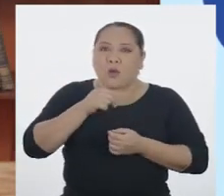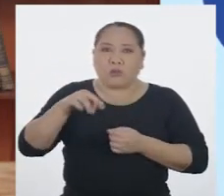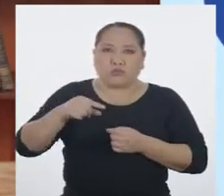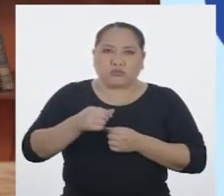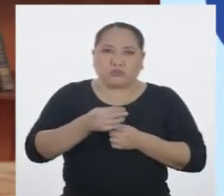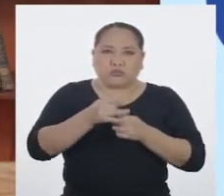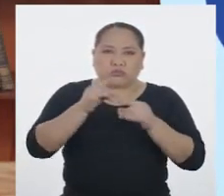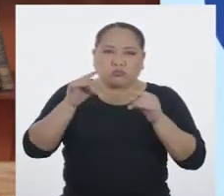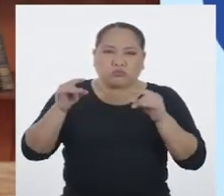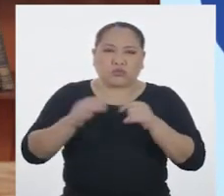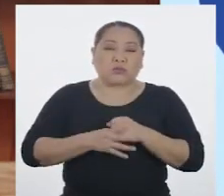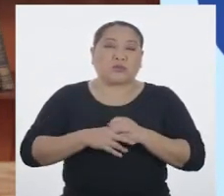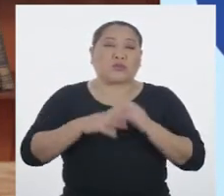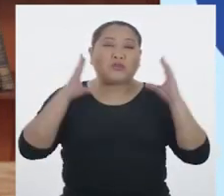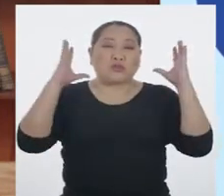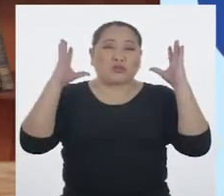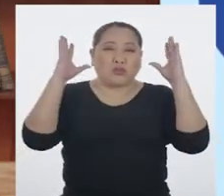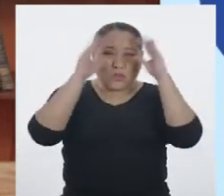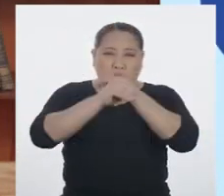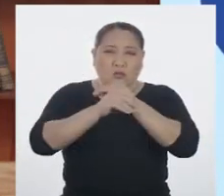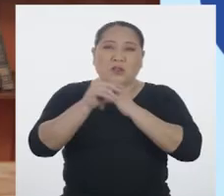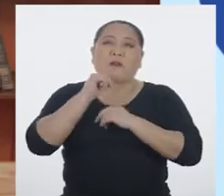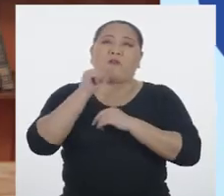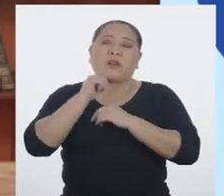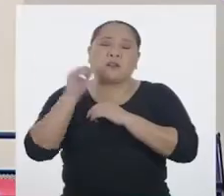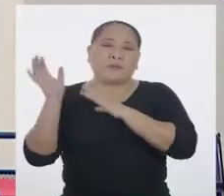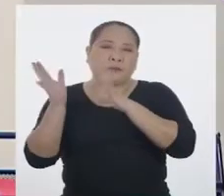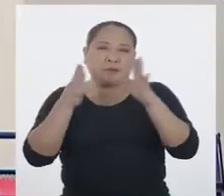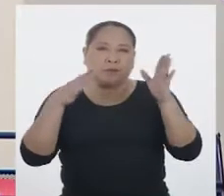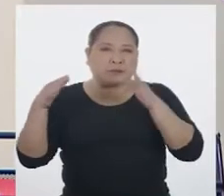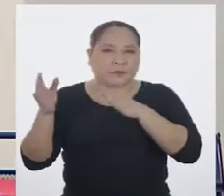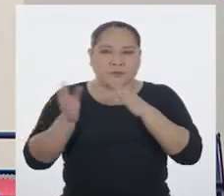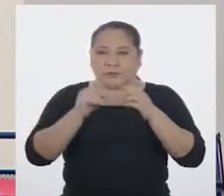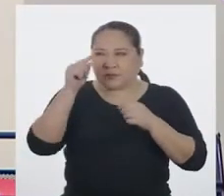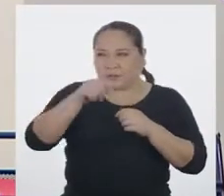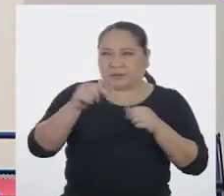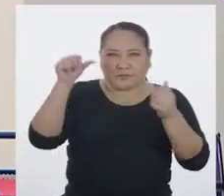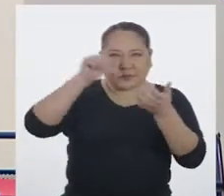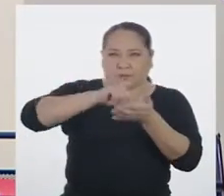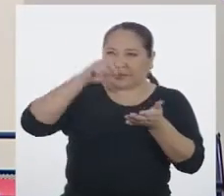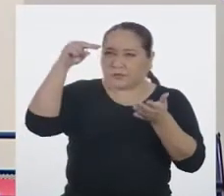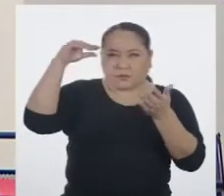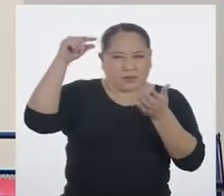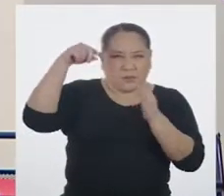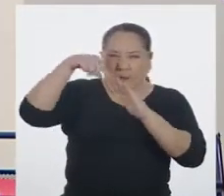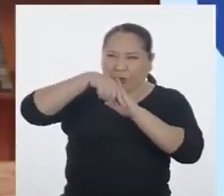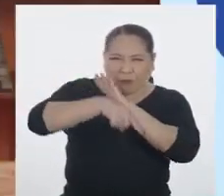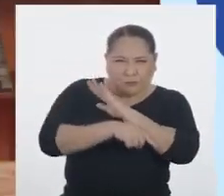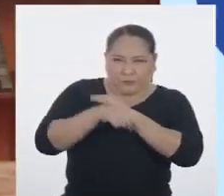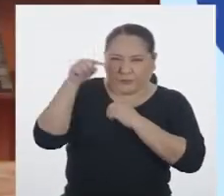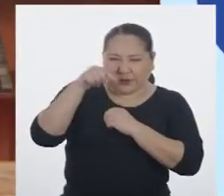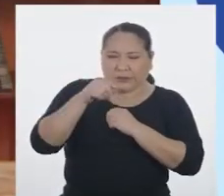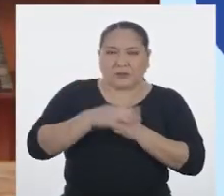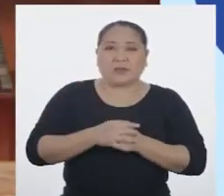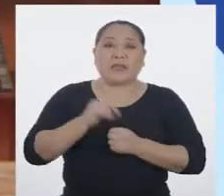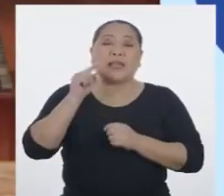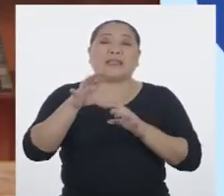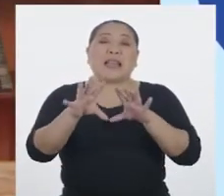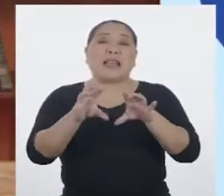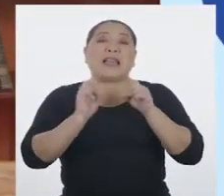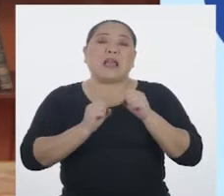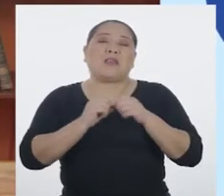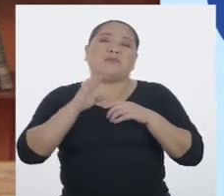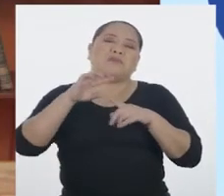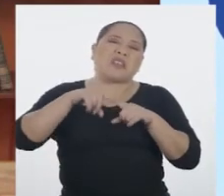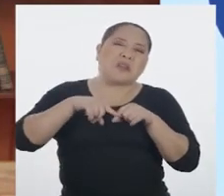de agua. Son noches con ausencia de viento. ¿Y son más severas que las heladas de advección? La severidad de